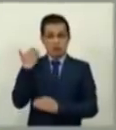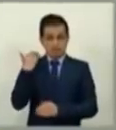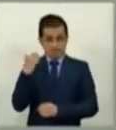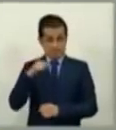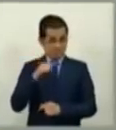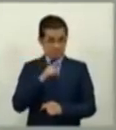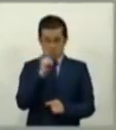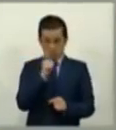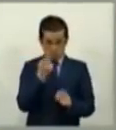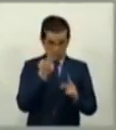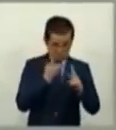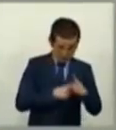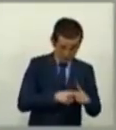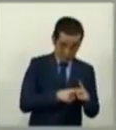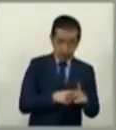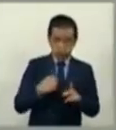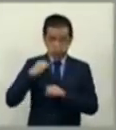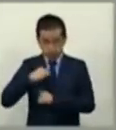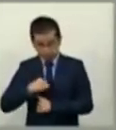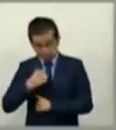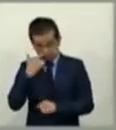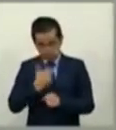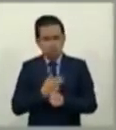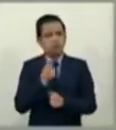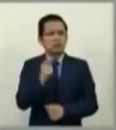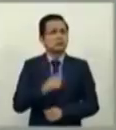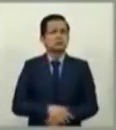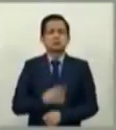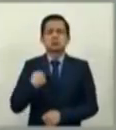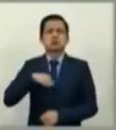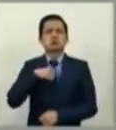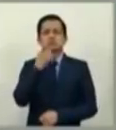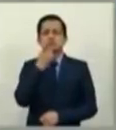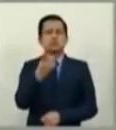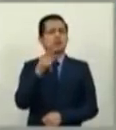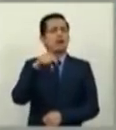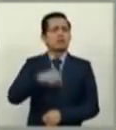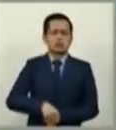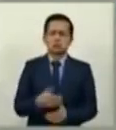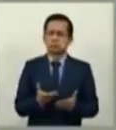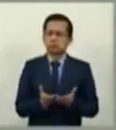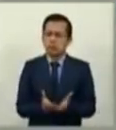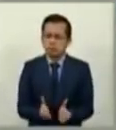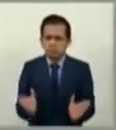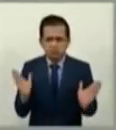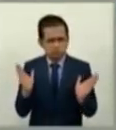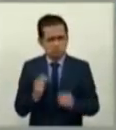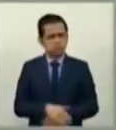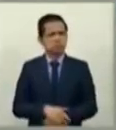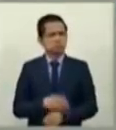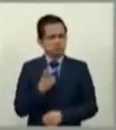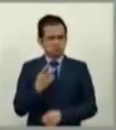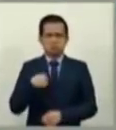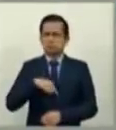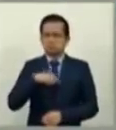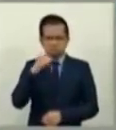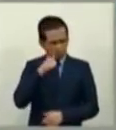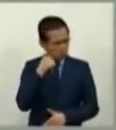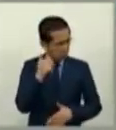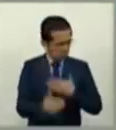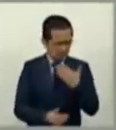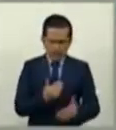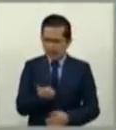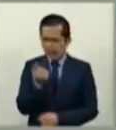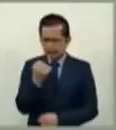Cámara era que íbamos a hacer una casa abierta y así lo hemos hecho. La práctica